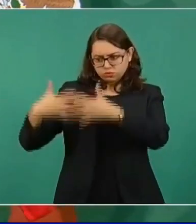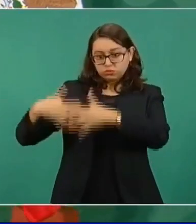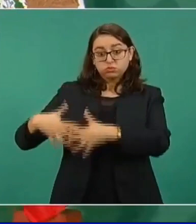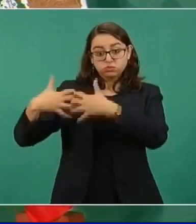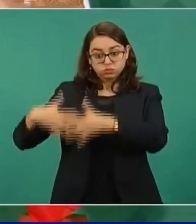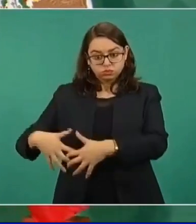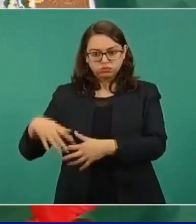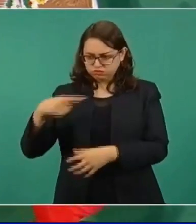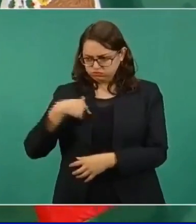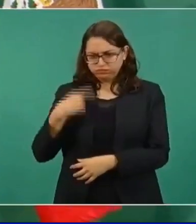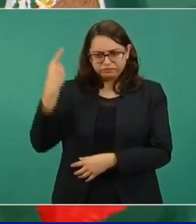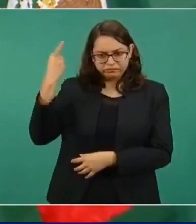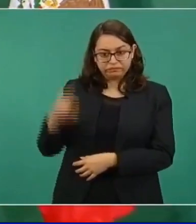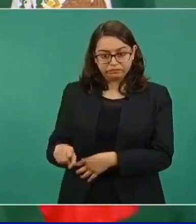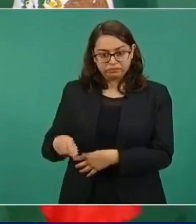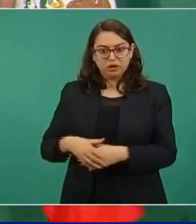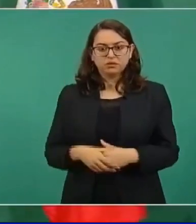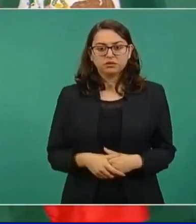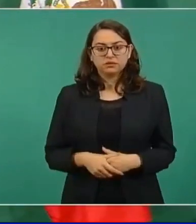Pues